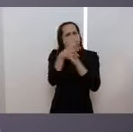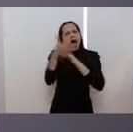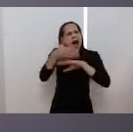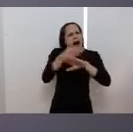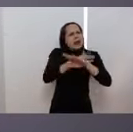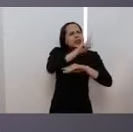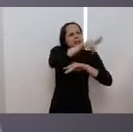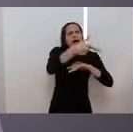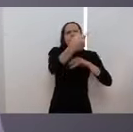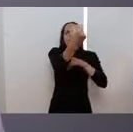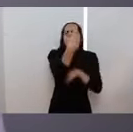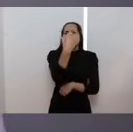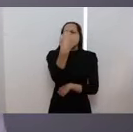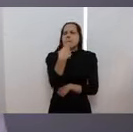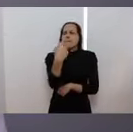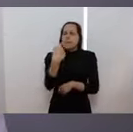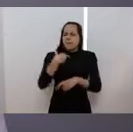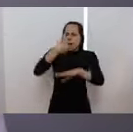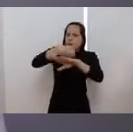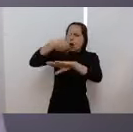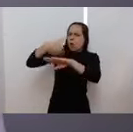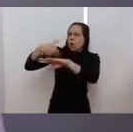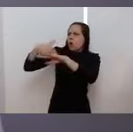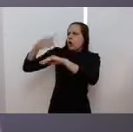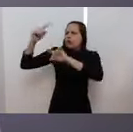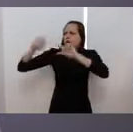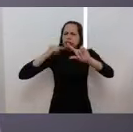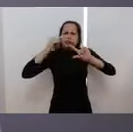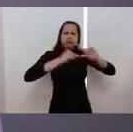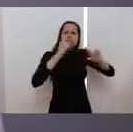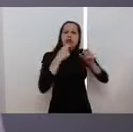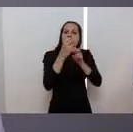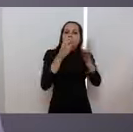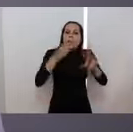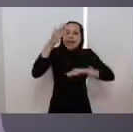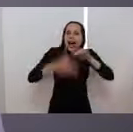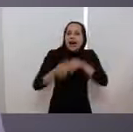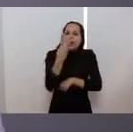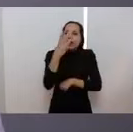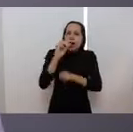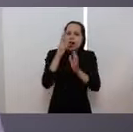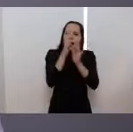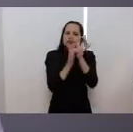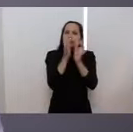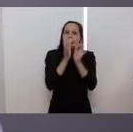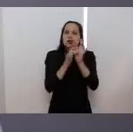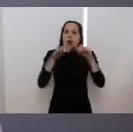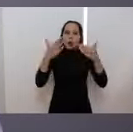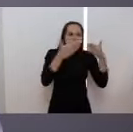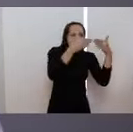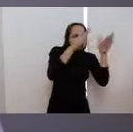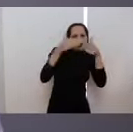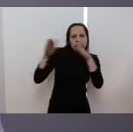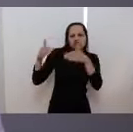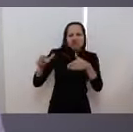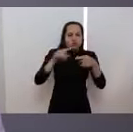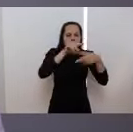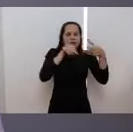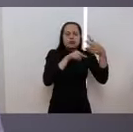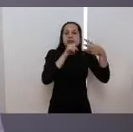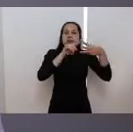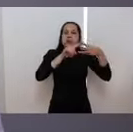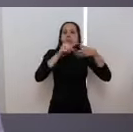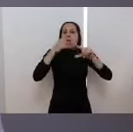www.hospitalsanjudas.org el pasado 30 de abril por medio de los canales disponibles el correo electrónico